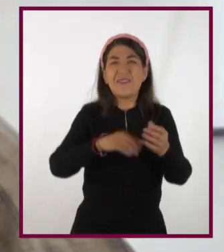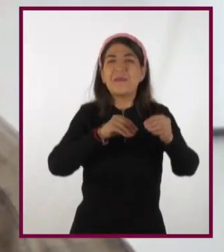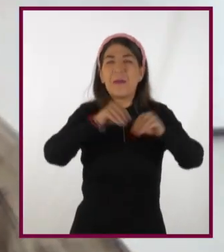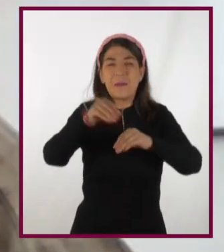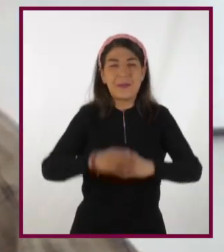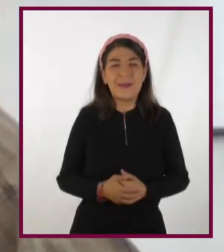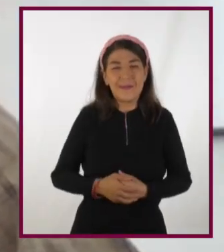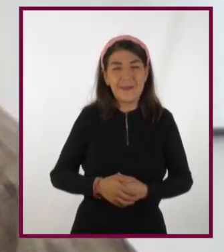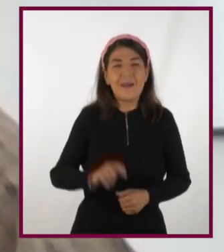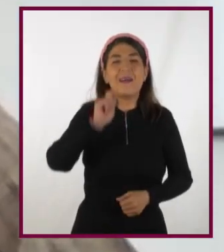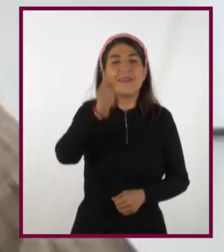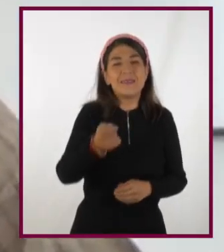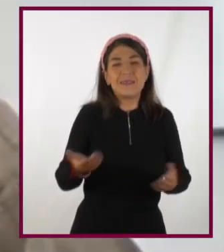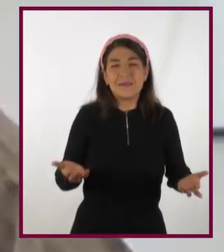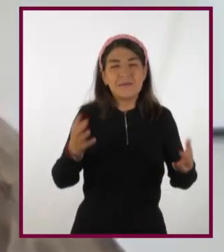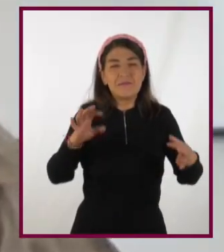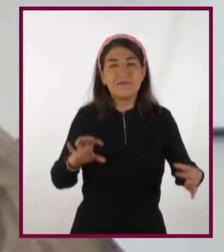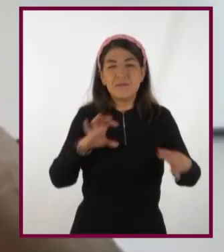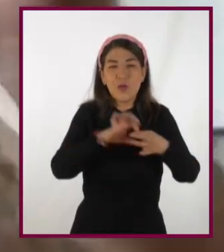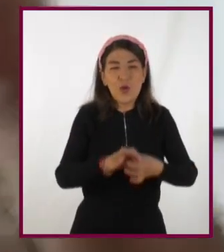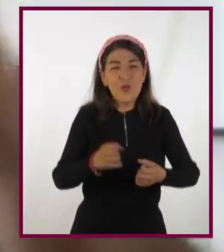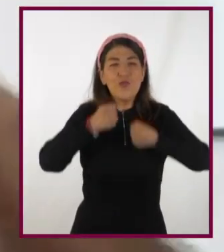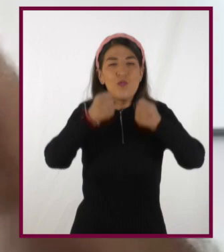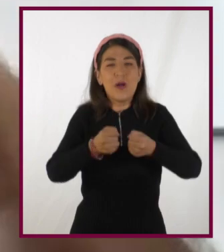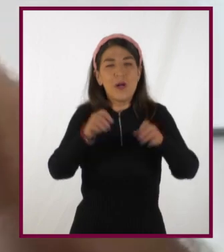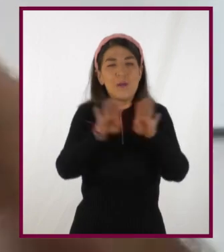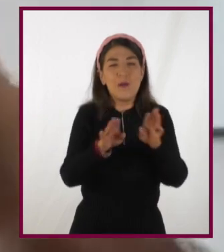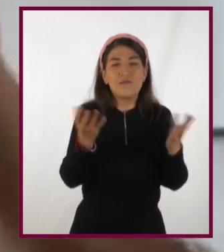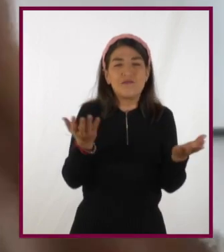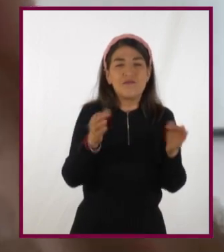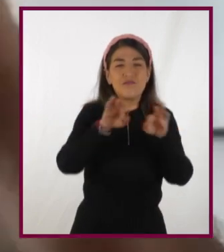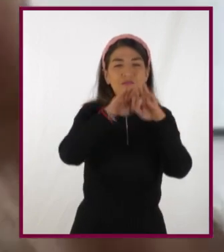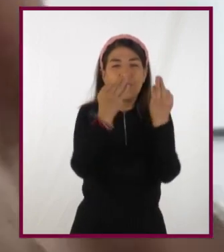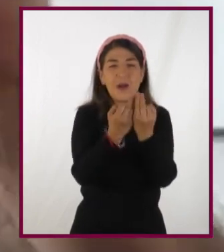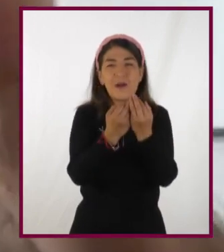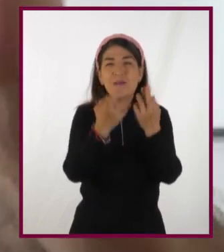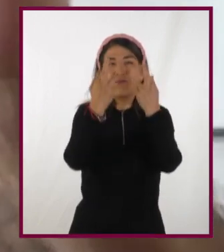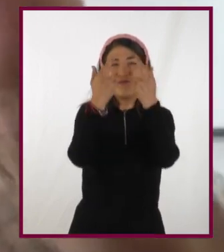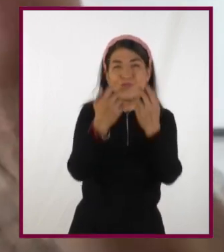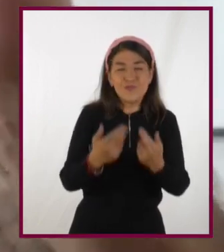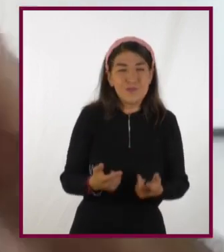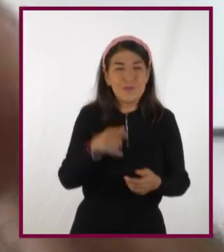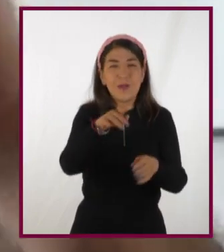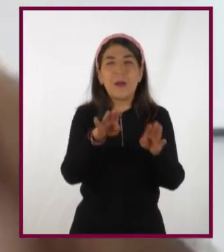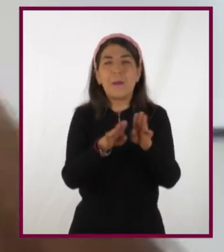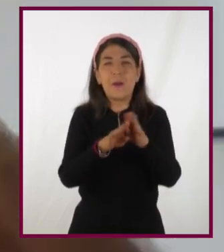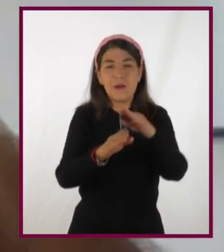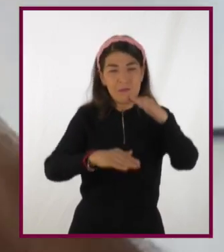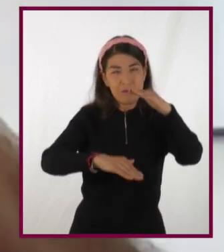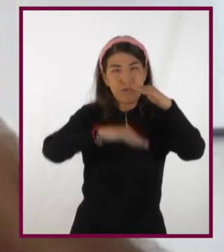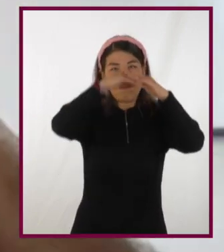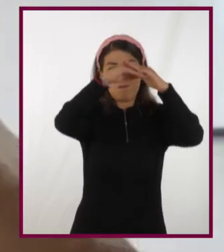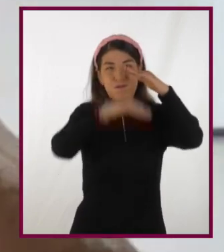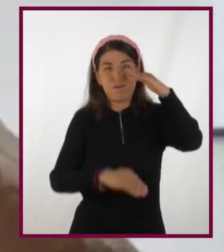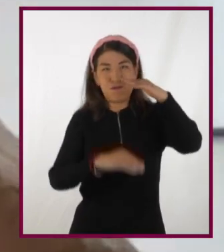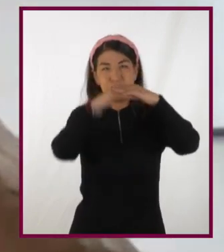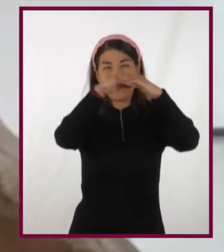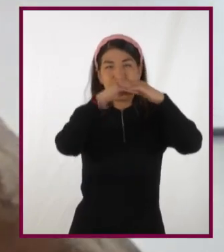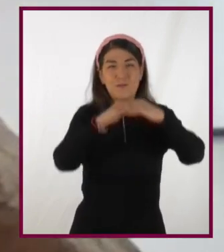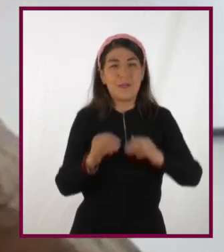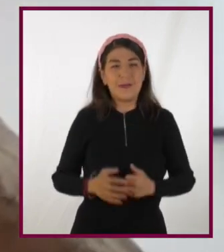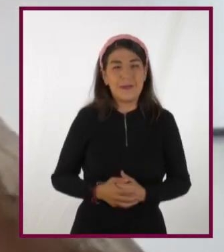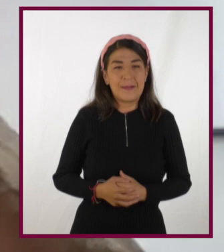comúnmente, como en el caso del agua, relaciona las fuerzas que deforman el fluido, que lo hacen fluir, con la manera en la que fluye o se